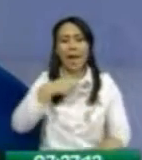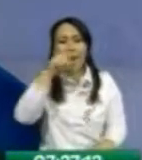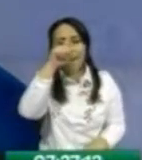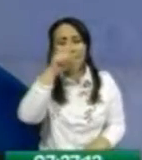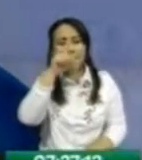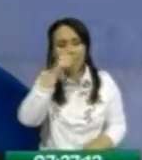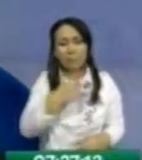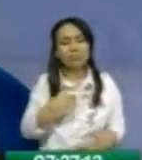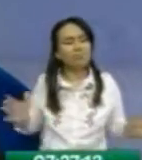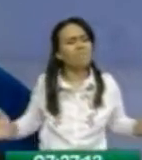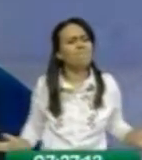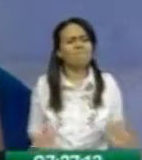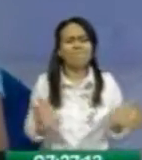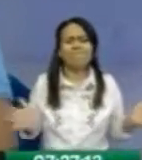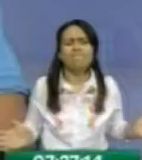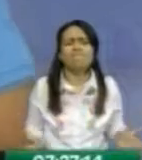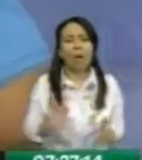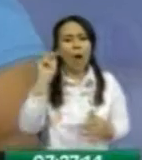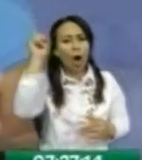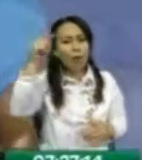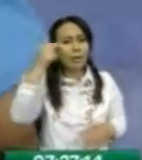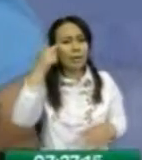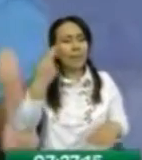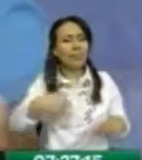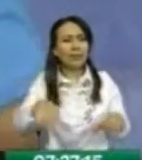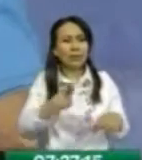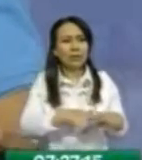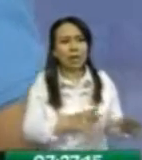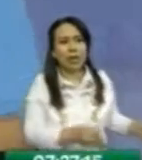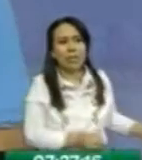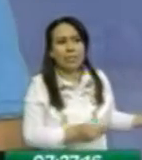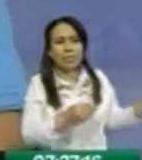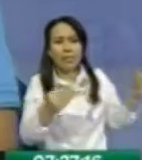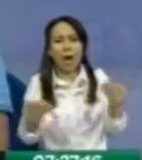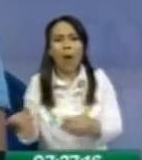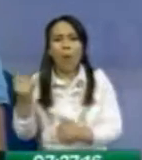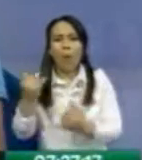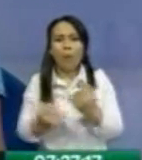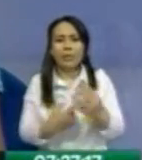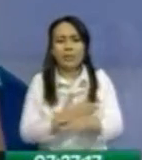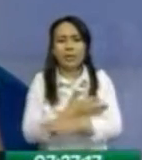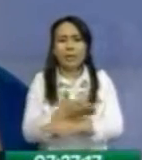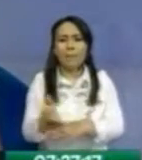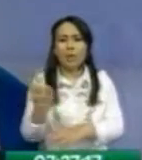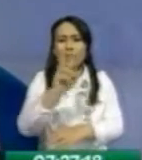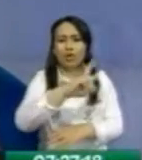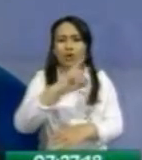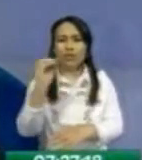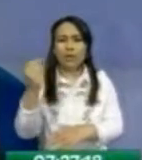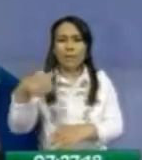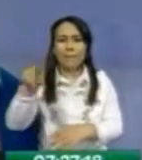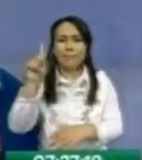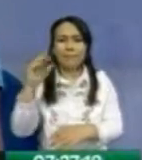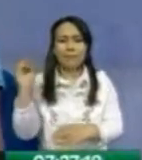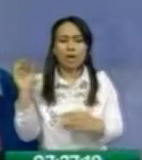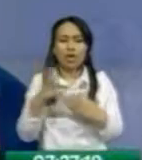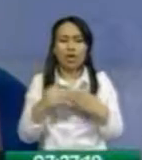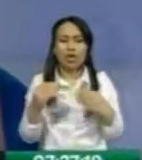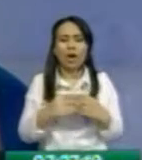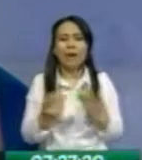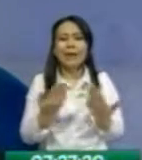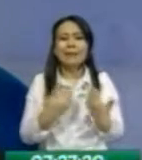como gobierno nacional, en el que se destinará para este último periodo de gobierno alrededor de 200 millones de dólares, y que